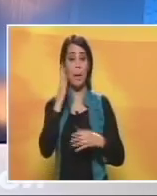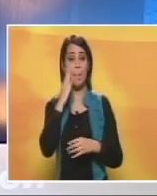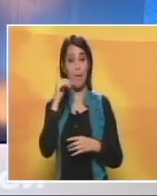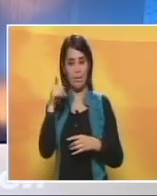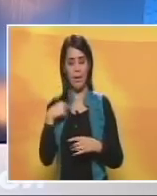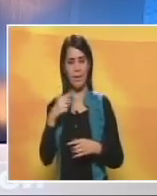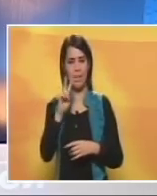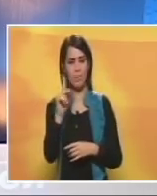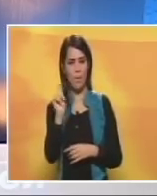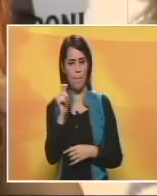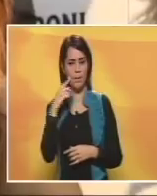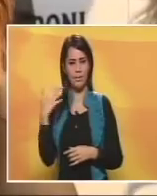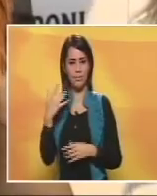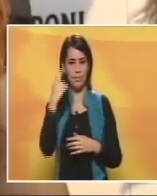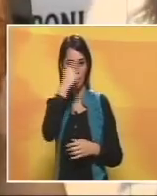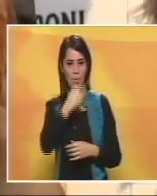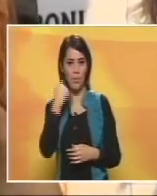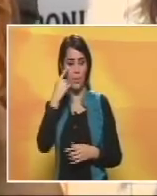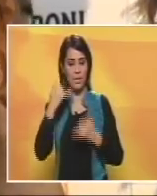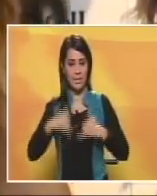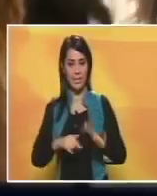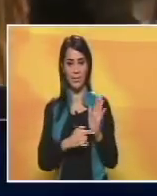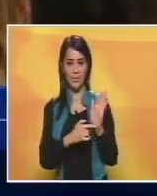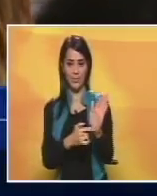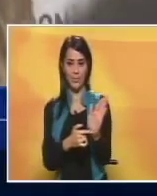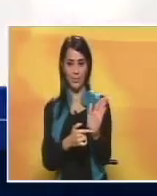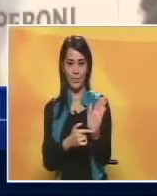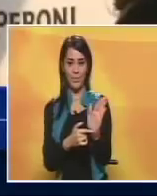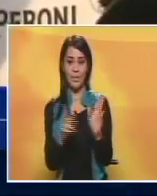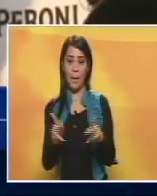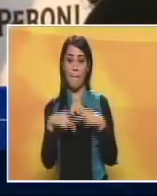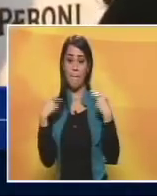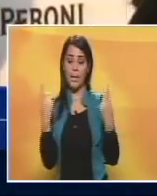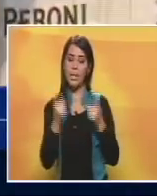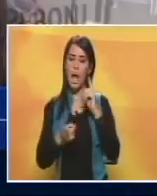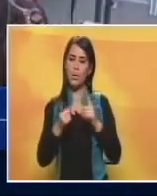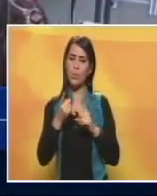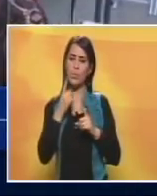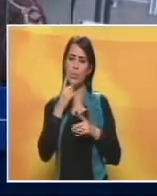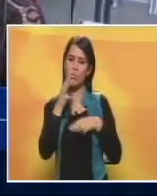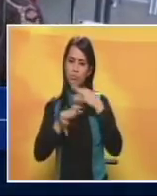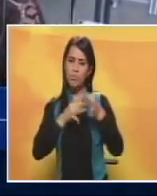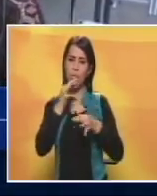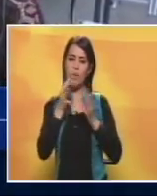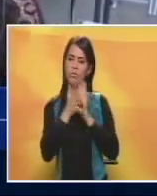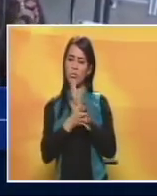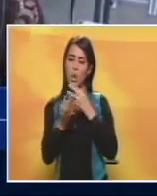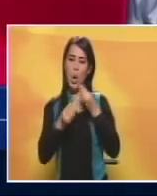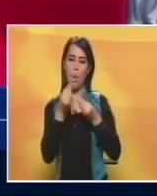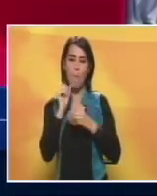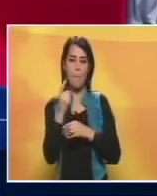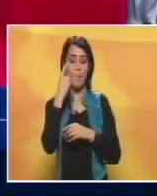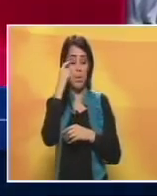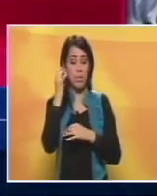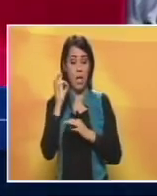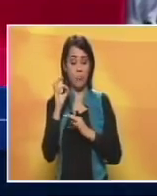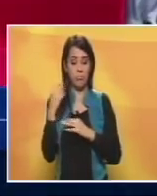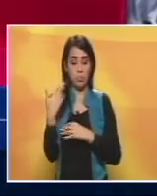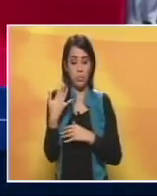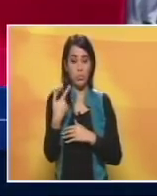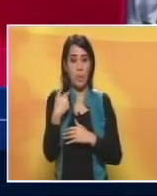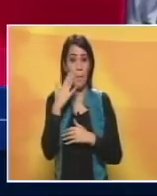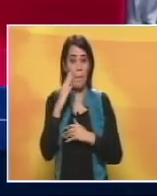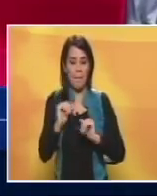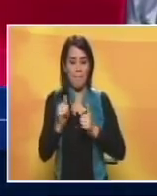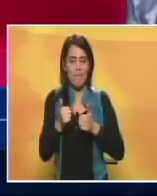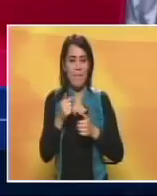meses, mostró el rostro de Santiago Enrique en la conocida editorial y reveló algunos detalles de cómo están siendo sus primeros días como madre y de